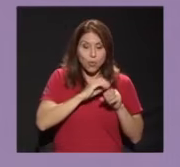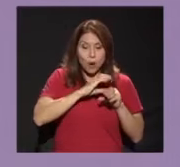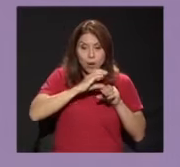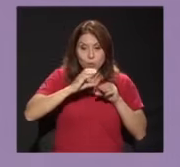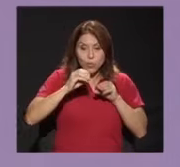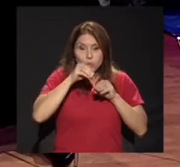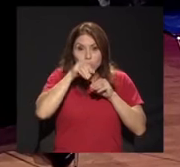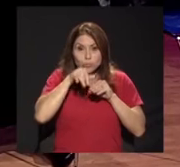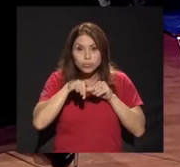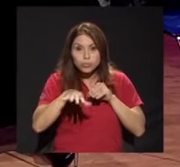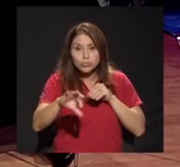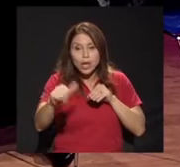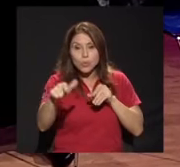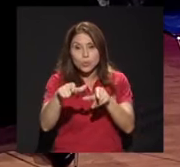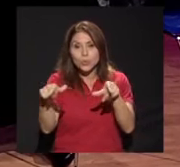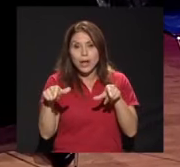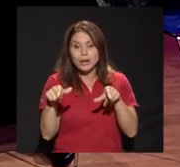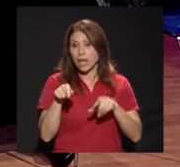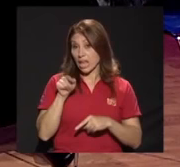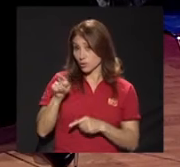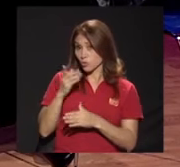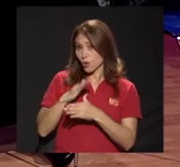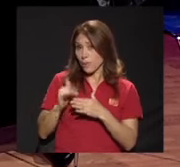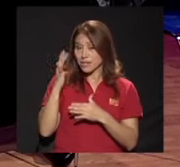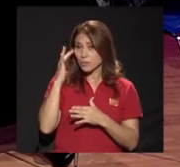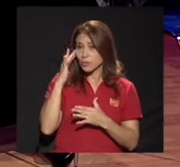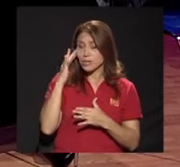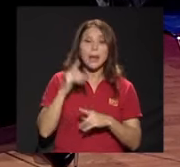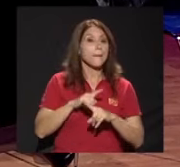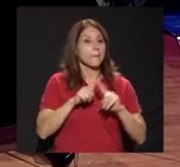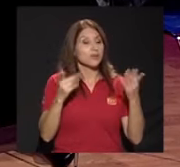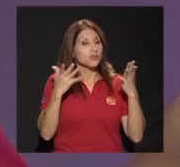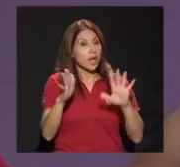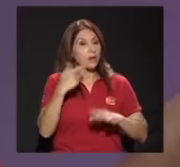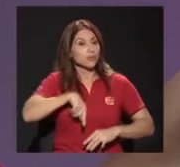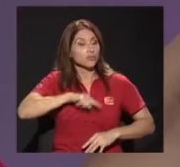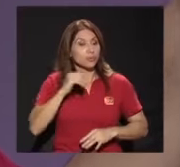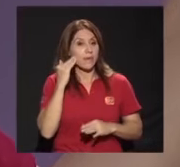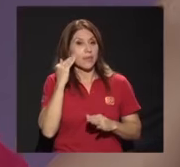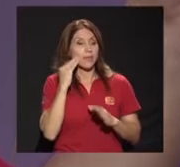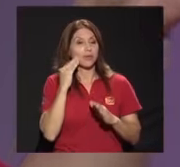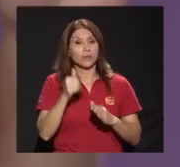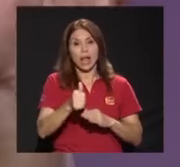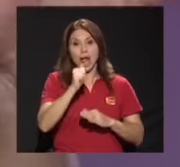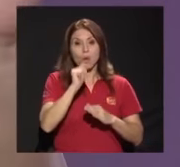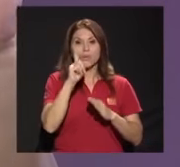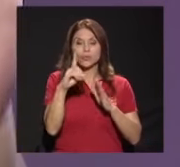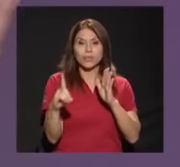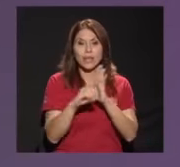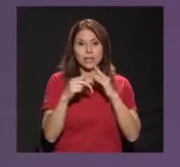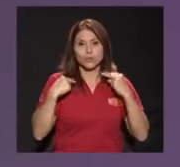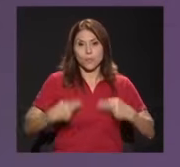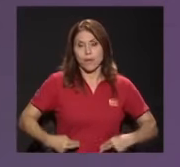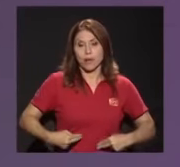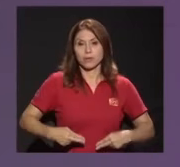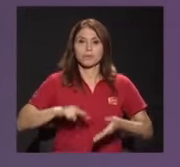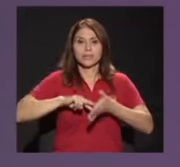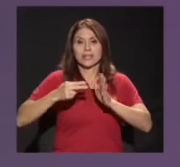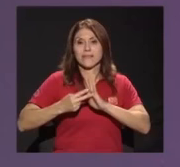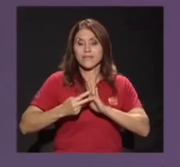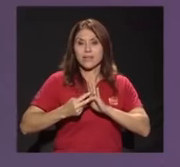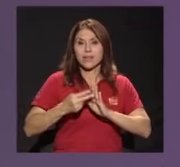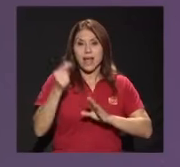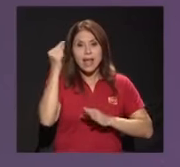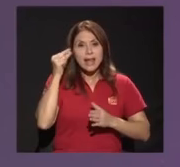de las preocupaciones, claro, que exacto. tenemos. Con... No obstante, reconociendo el derecho humano al agua, obliga al Estado a tomar medidas, bueno, esta es una, digamos,